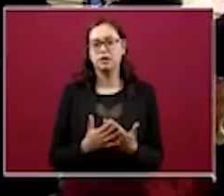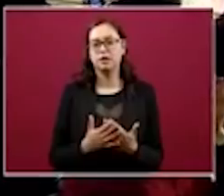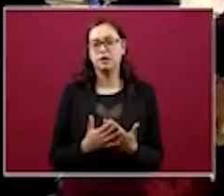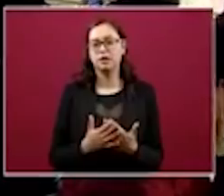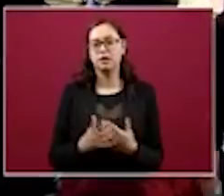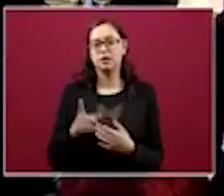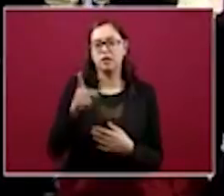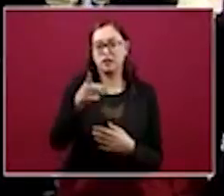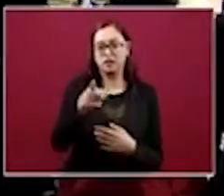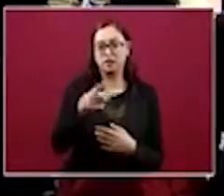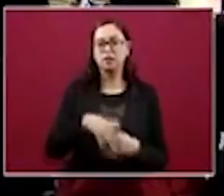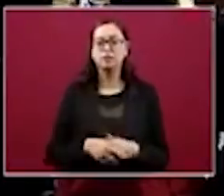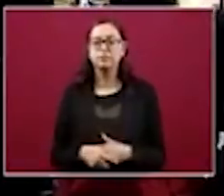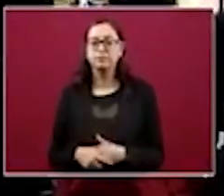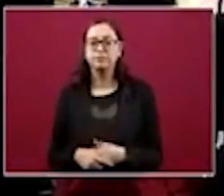Adelante.